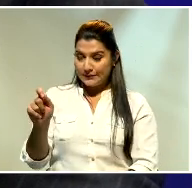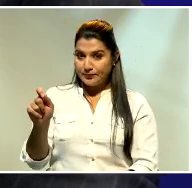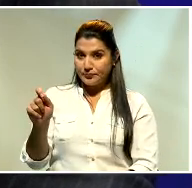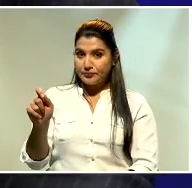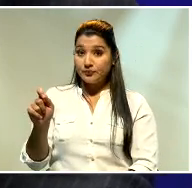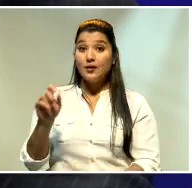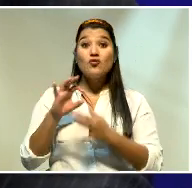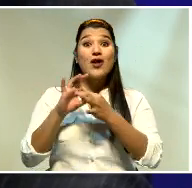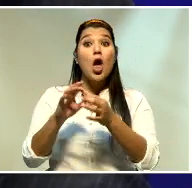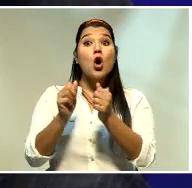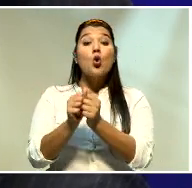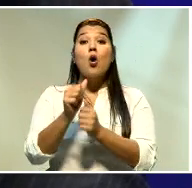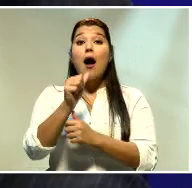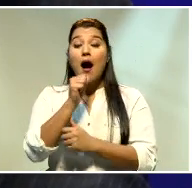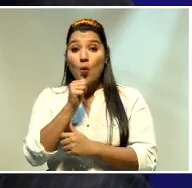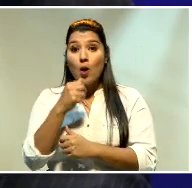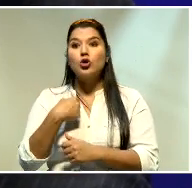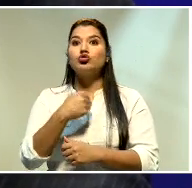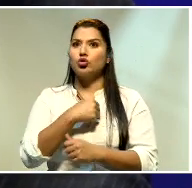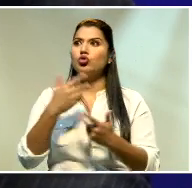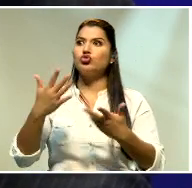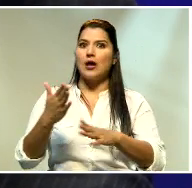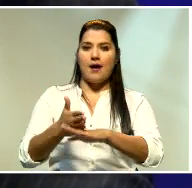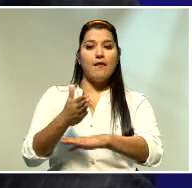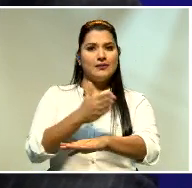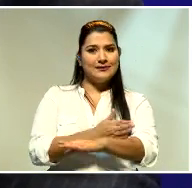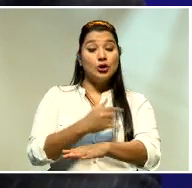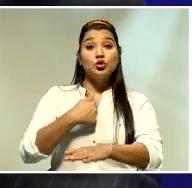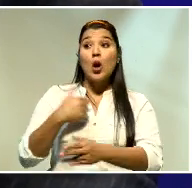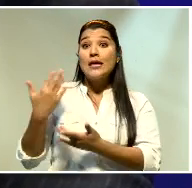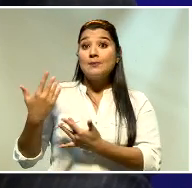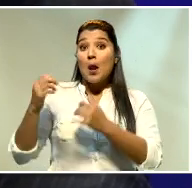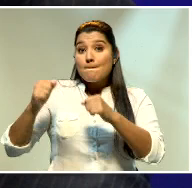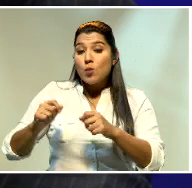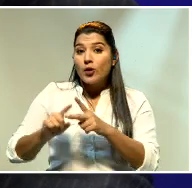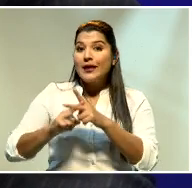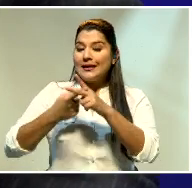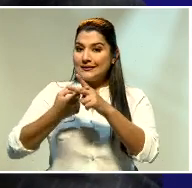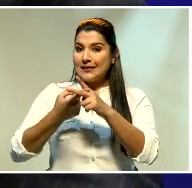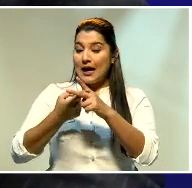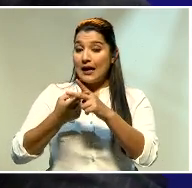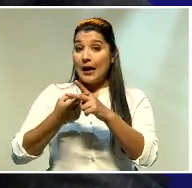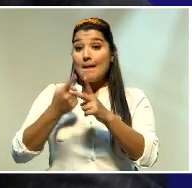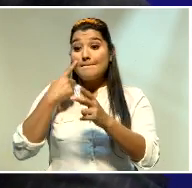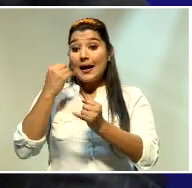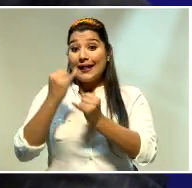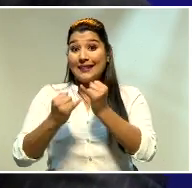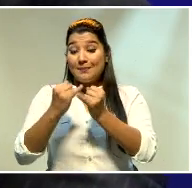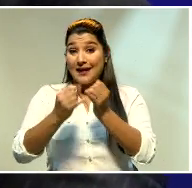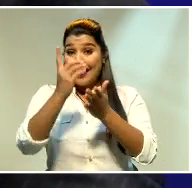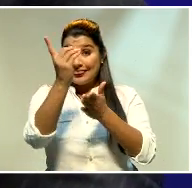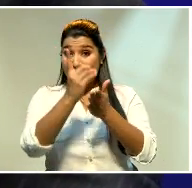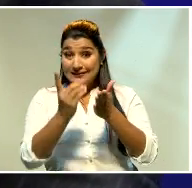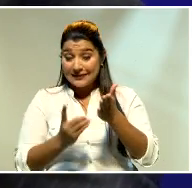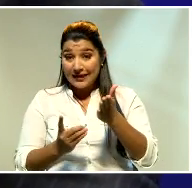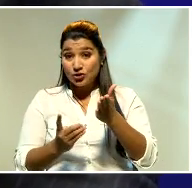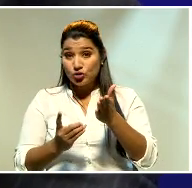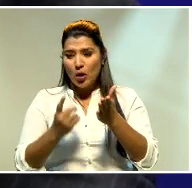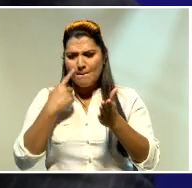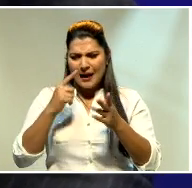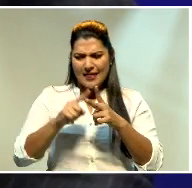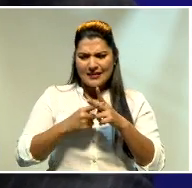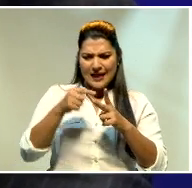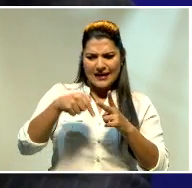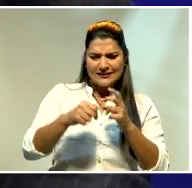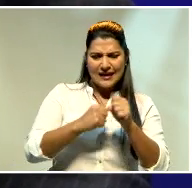En materia de agua hemos avanzado y yo espero el inicio o concluir los diseños para iniciar entre este y el